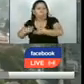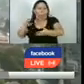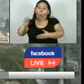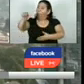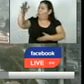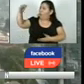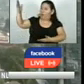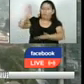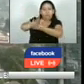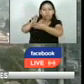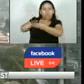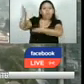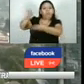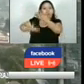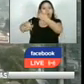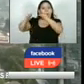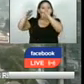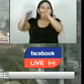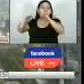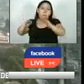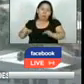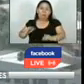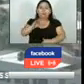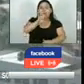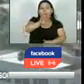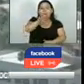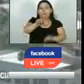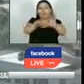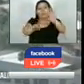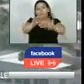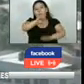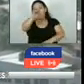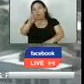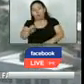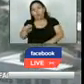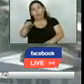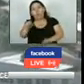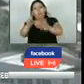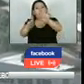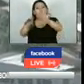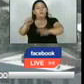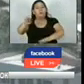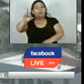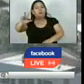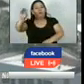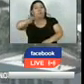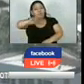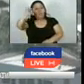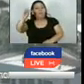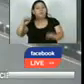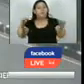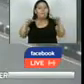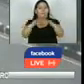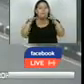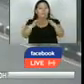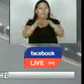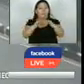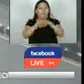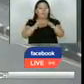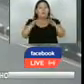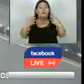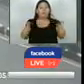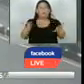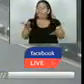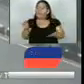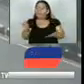importaciones han presentado una baja entre el 4.6 y el 6.3% respectivamente, mientras